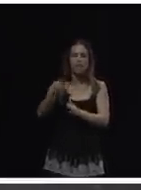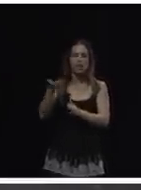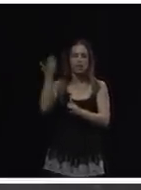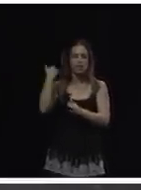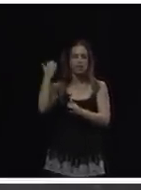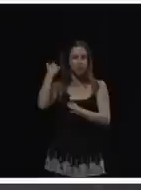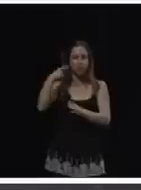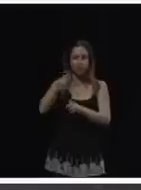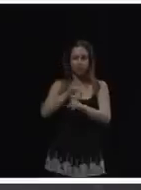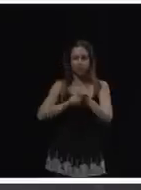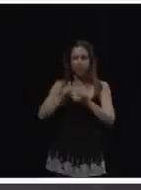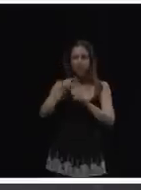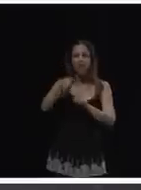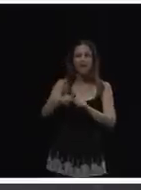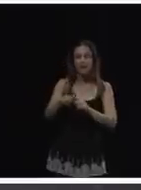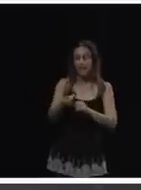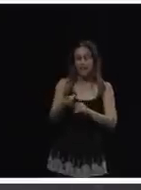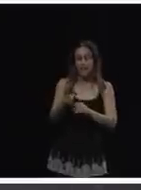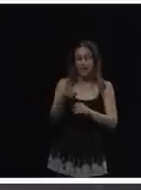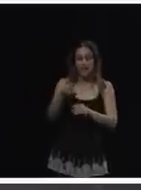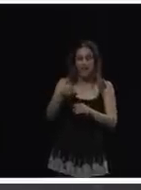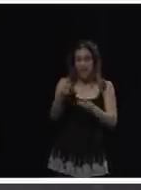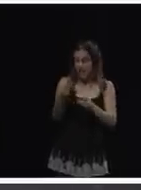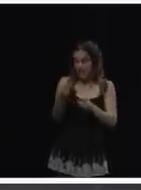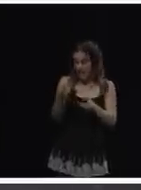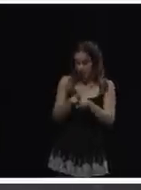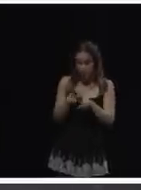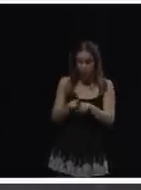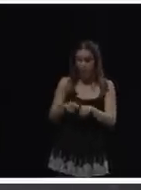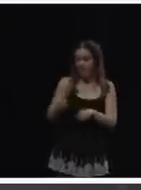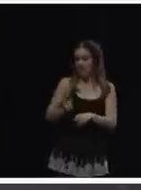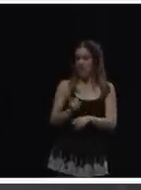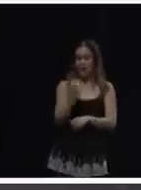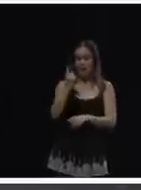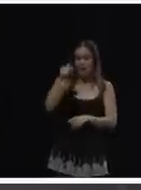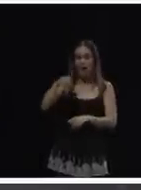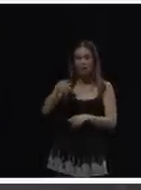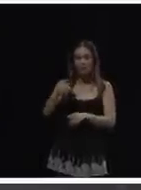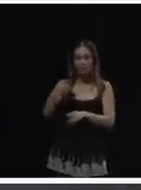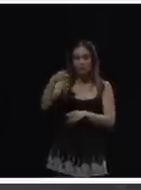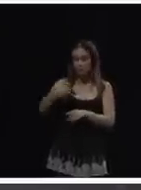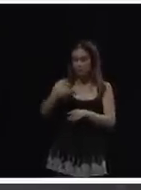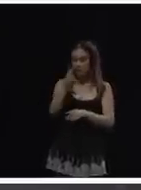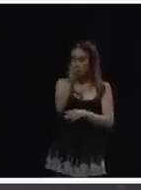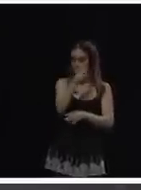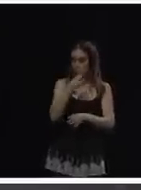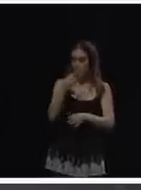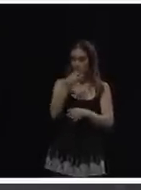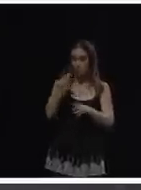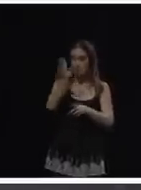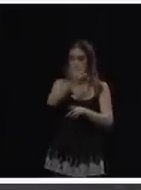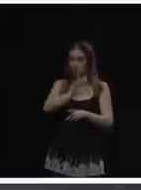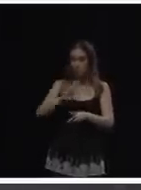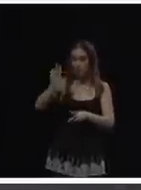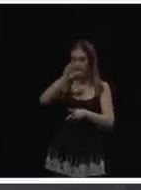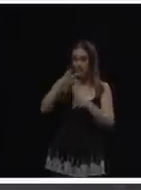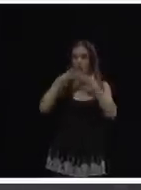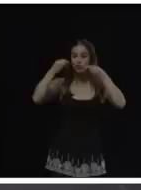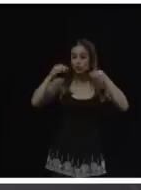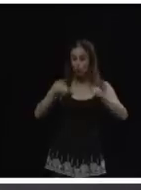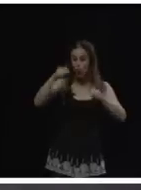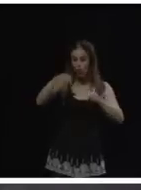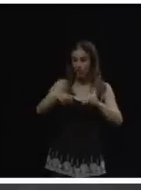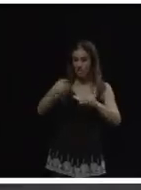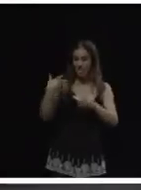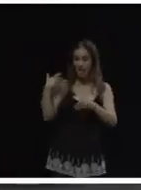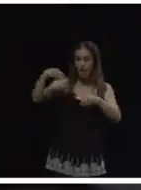Así que Andalucía es como la que más y pasó a ser parte de las cuatro nacionalidades históricas que en estos momentos